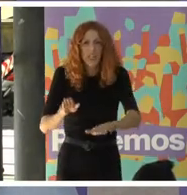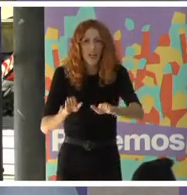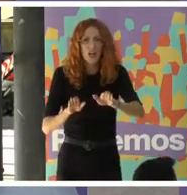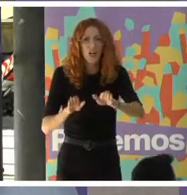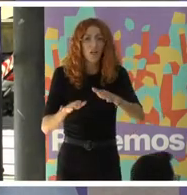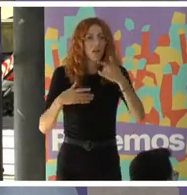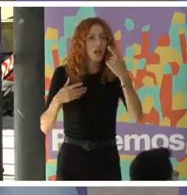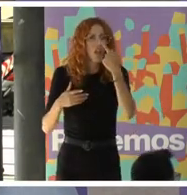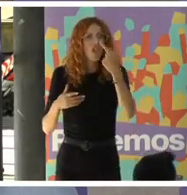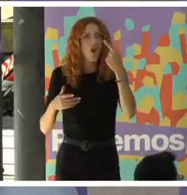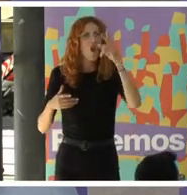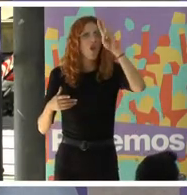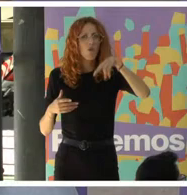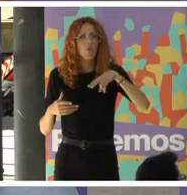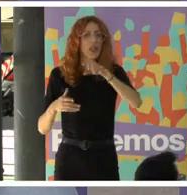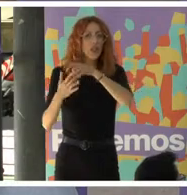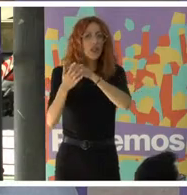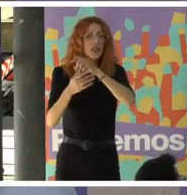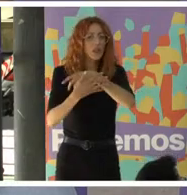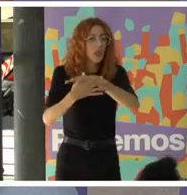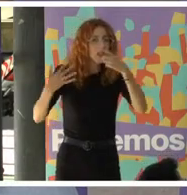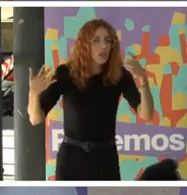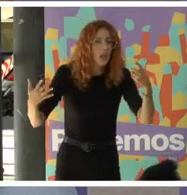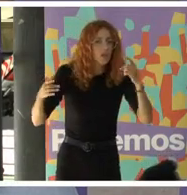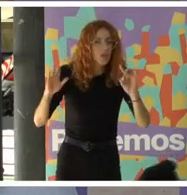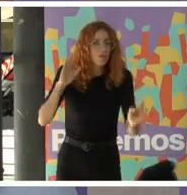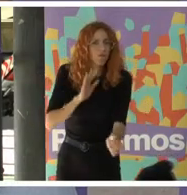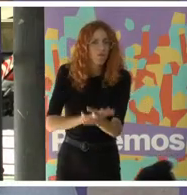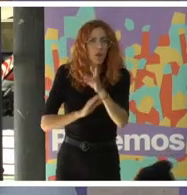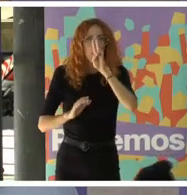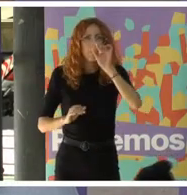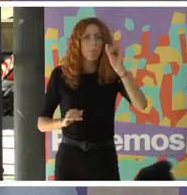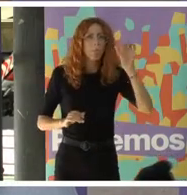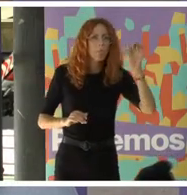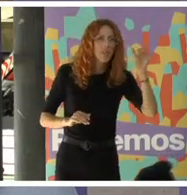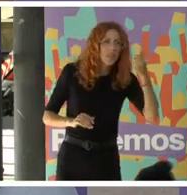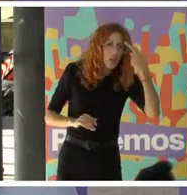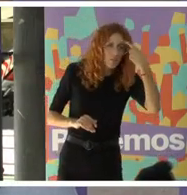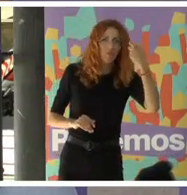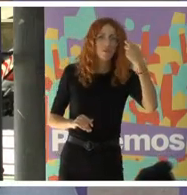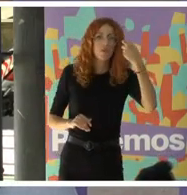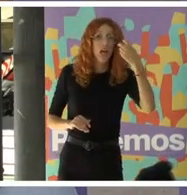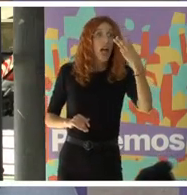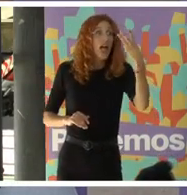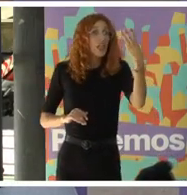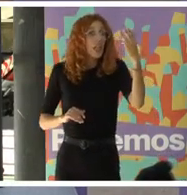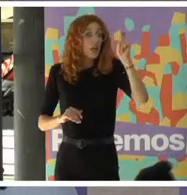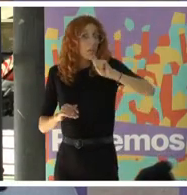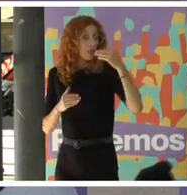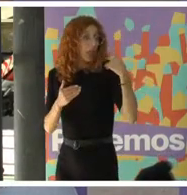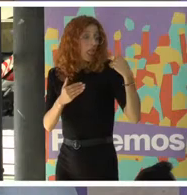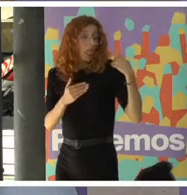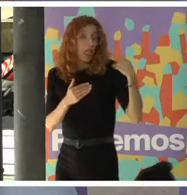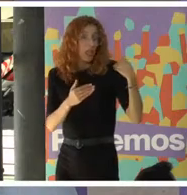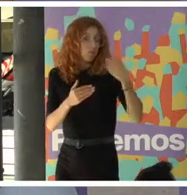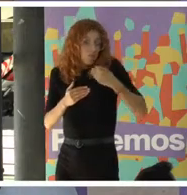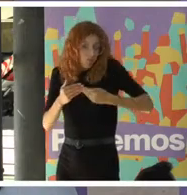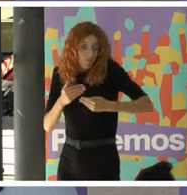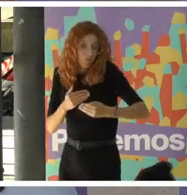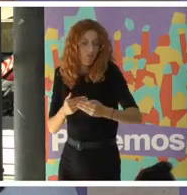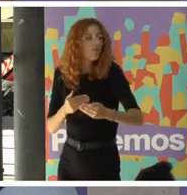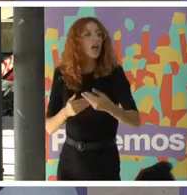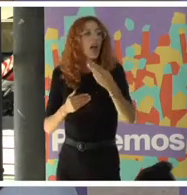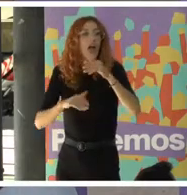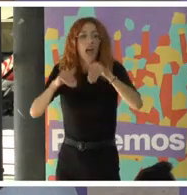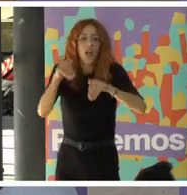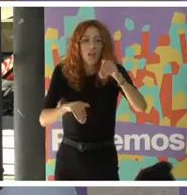en 2016? ¿Sabéis cuándo saltó el informe PISA? A 3 meses de las elecciones de 2016, cuando todas